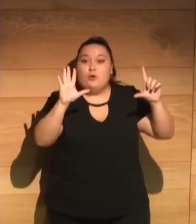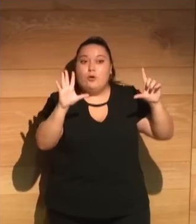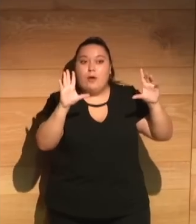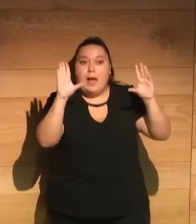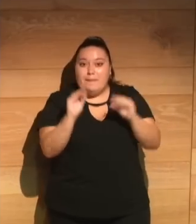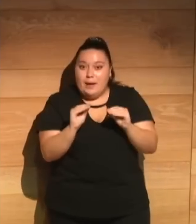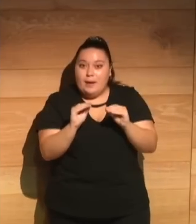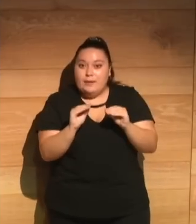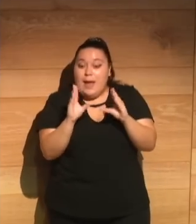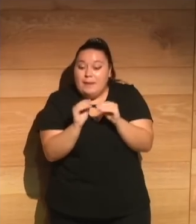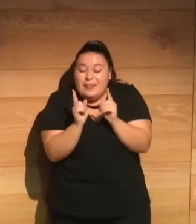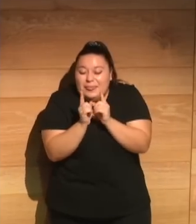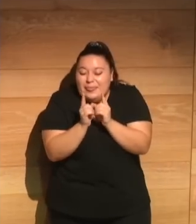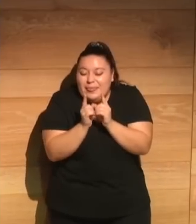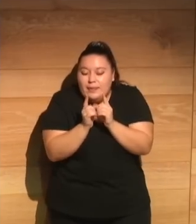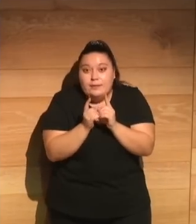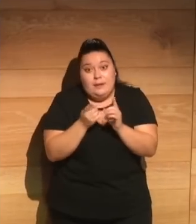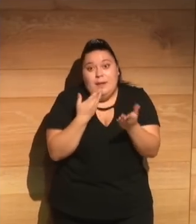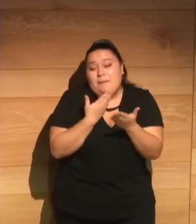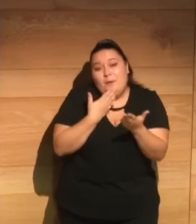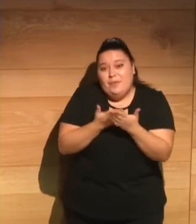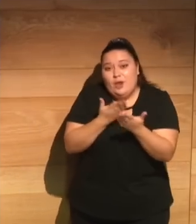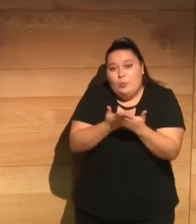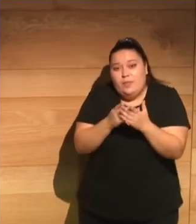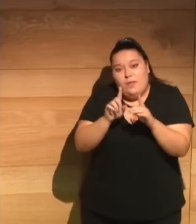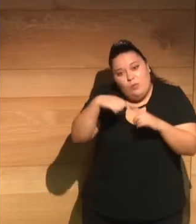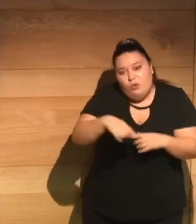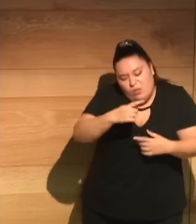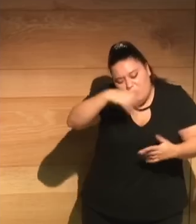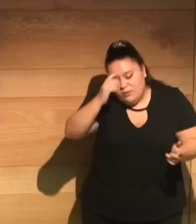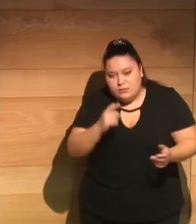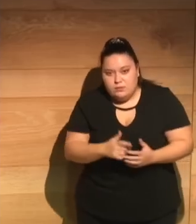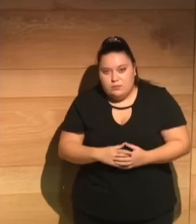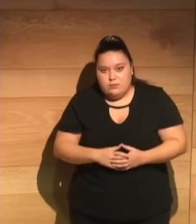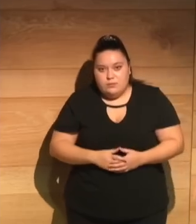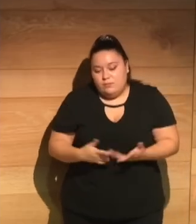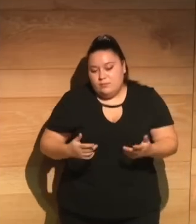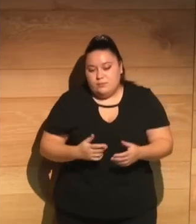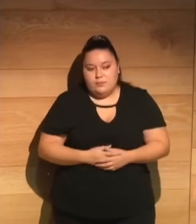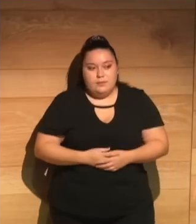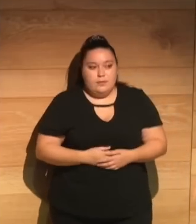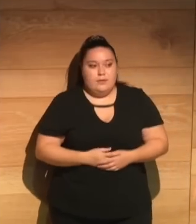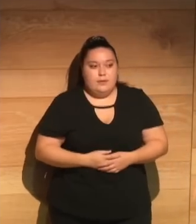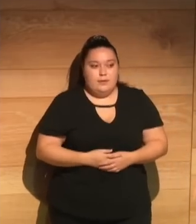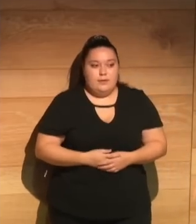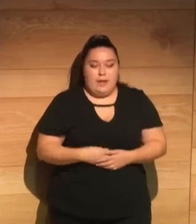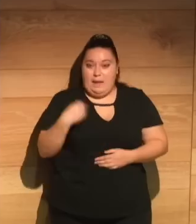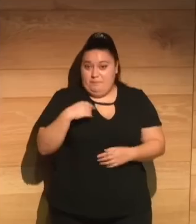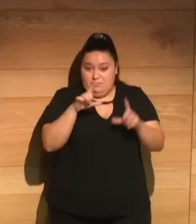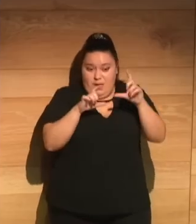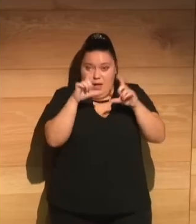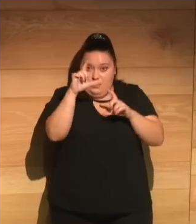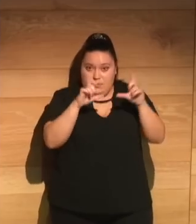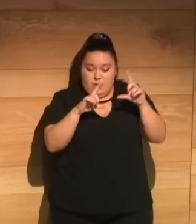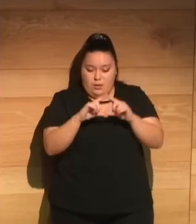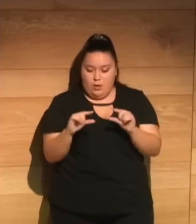pidiendo posponer. Claro, se está pidiendo. Claro. Sí, sí. Se está pidiendo posponer. Lo hacen para que pospongas. Ponlo a la misma. A la misma hay intereses.